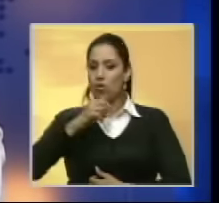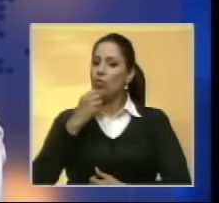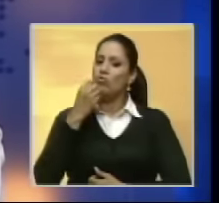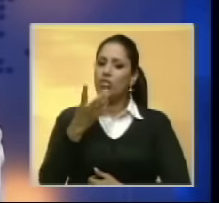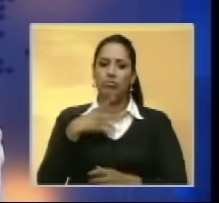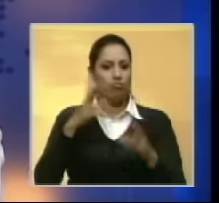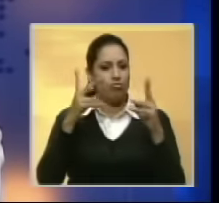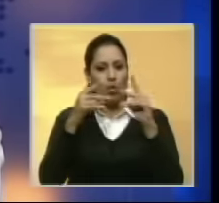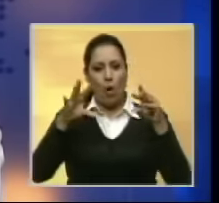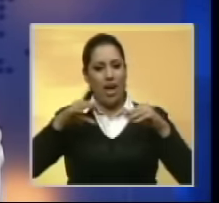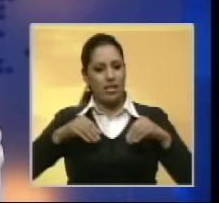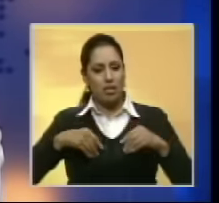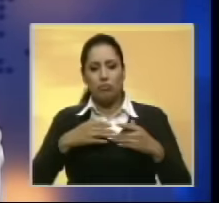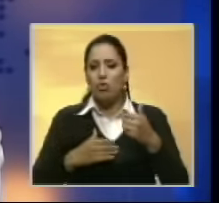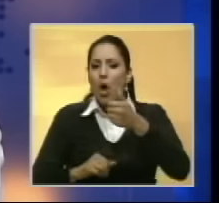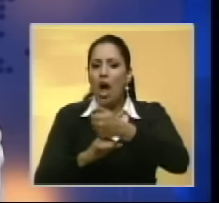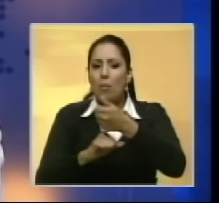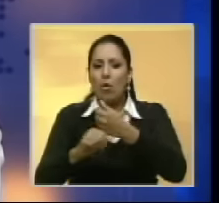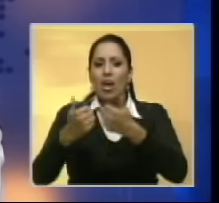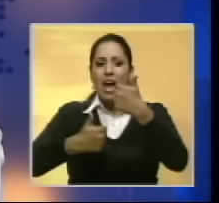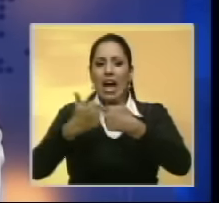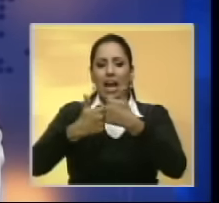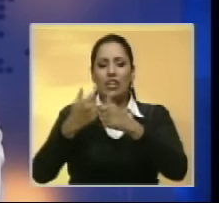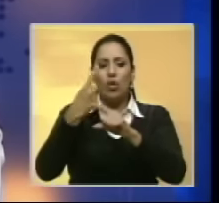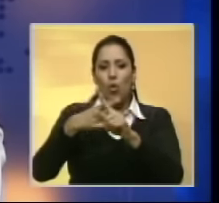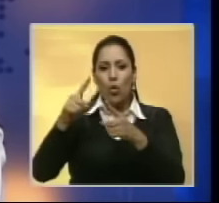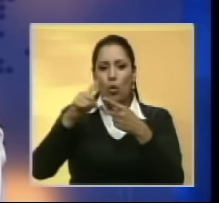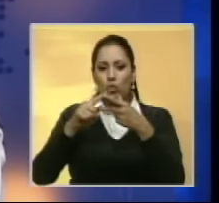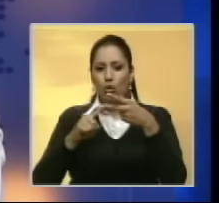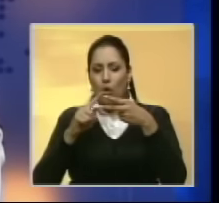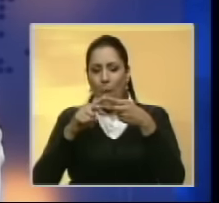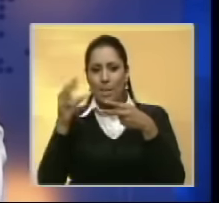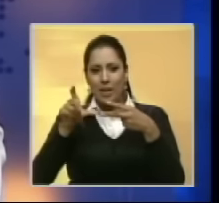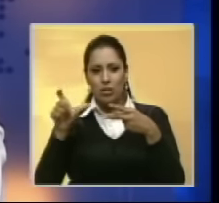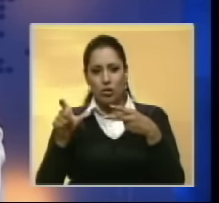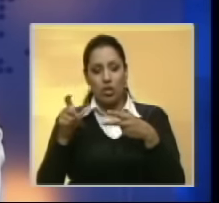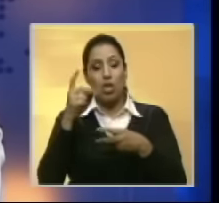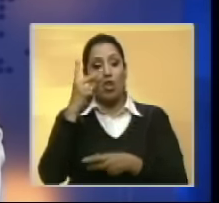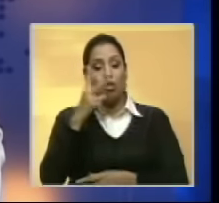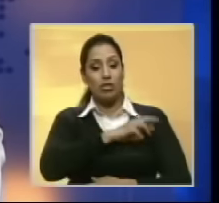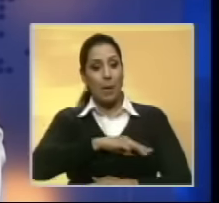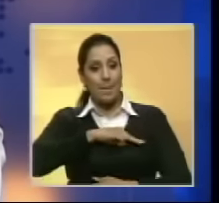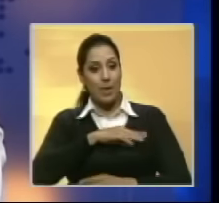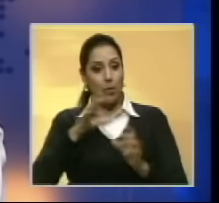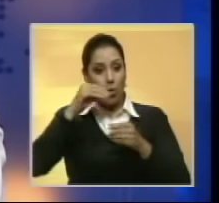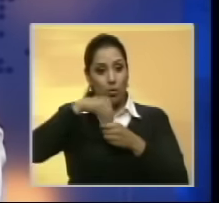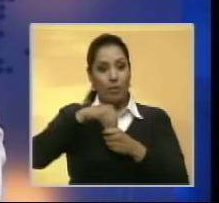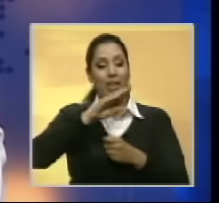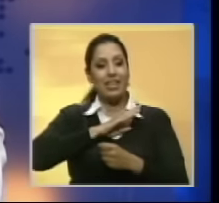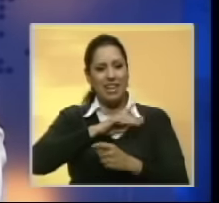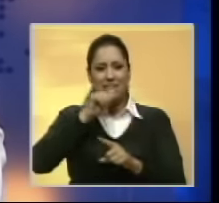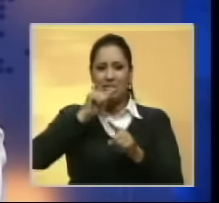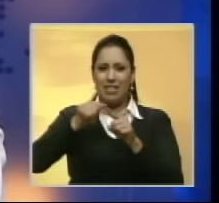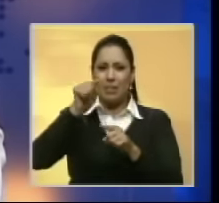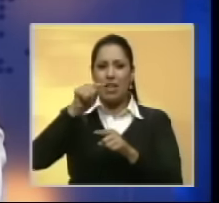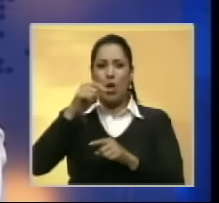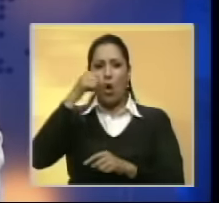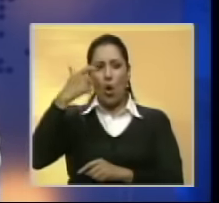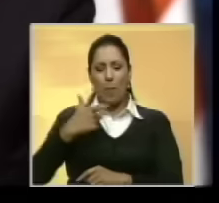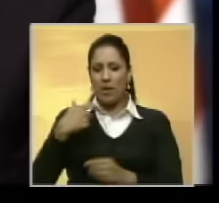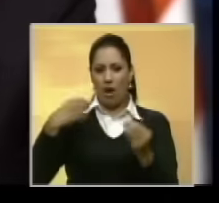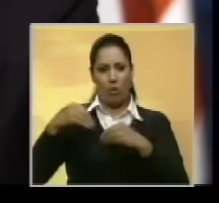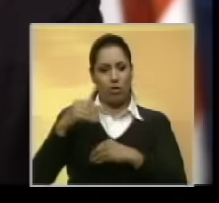rechazó el brindar su apoyo a las candidaturas de Paul Ryan y de John McCain, 2 miembros de su partido que han sido críticos del magnate.